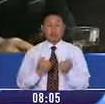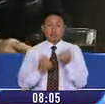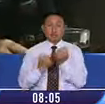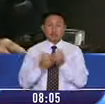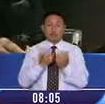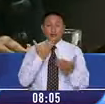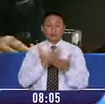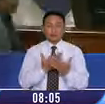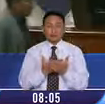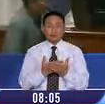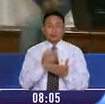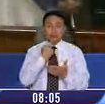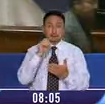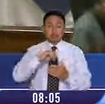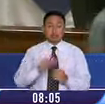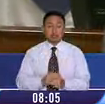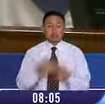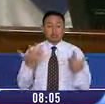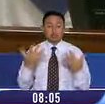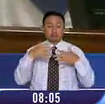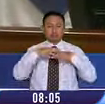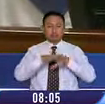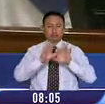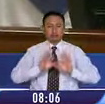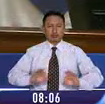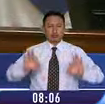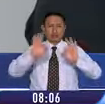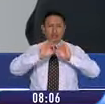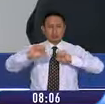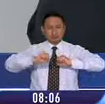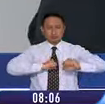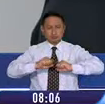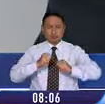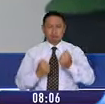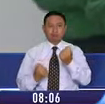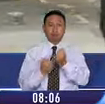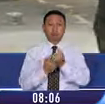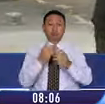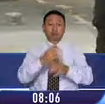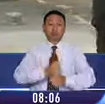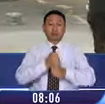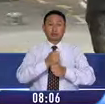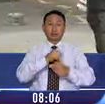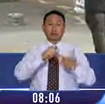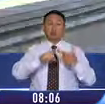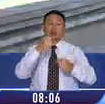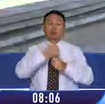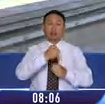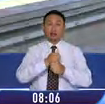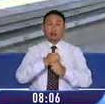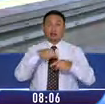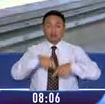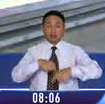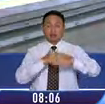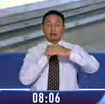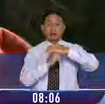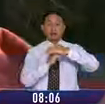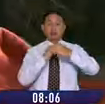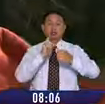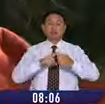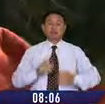colegas y aseguró que el trabajo en conjunto será primordial para trabajar por la seguridad, empleo y movilidad de la